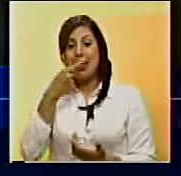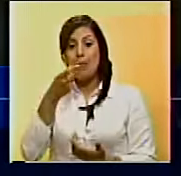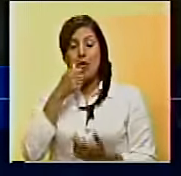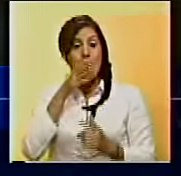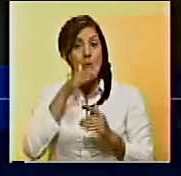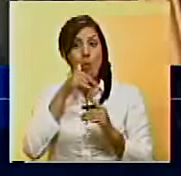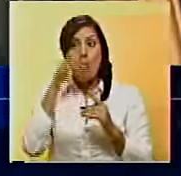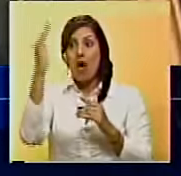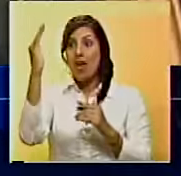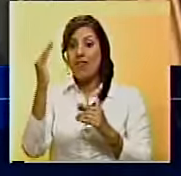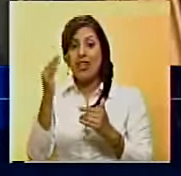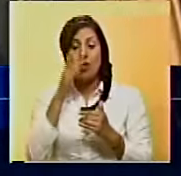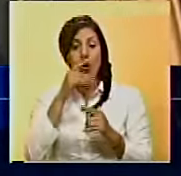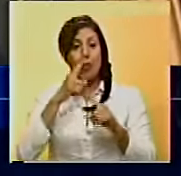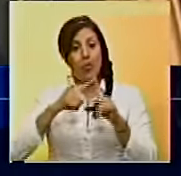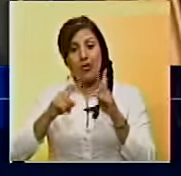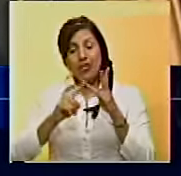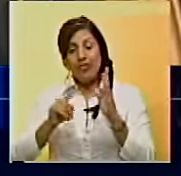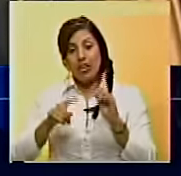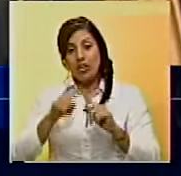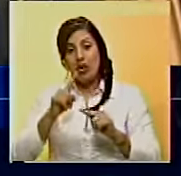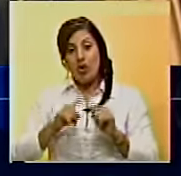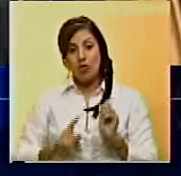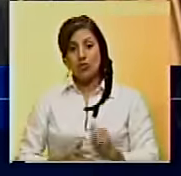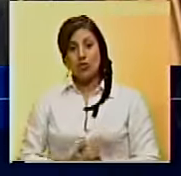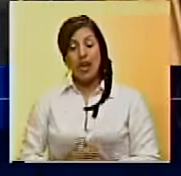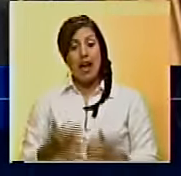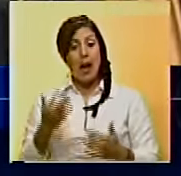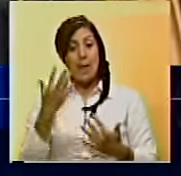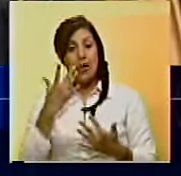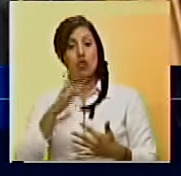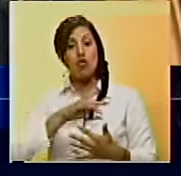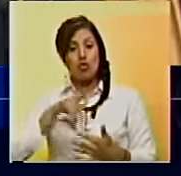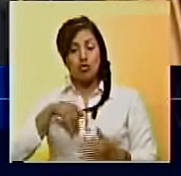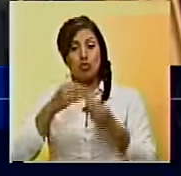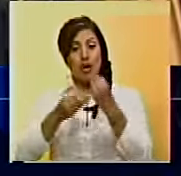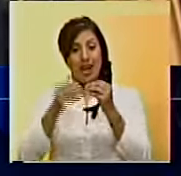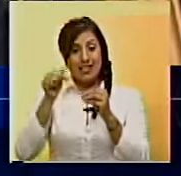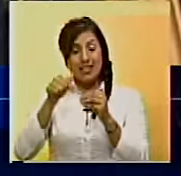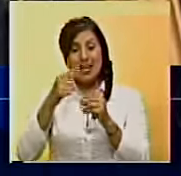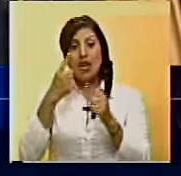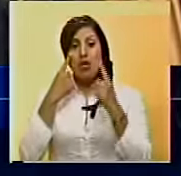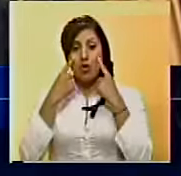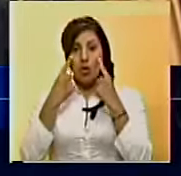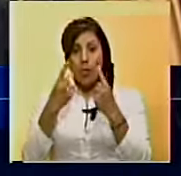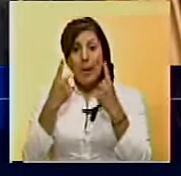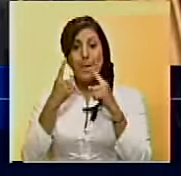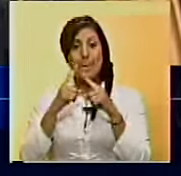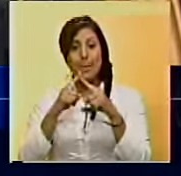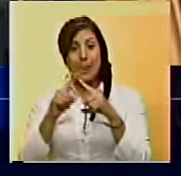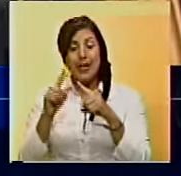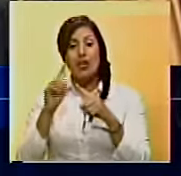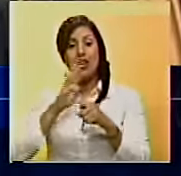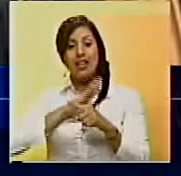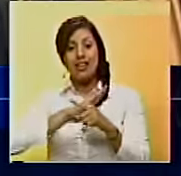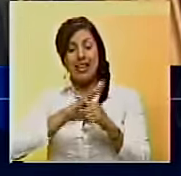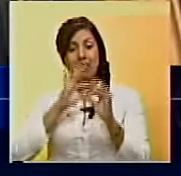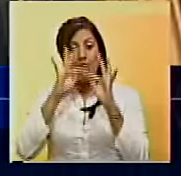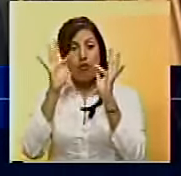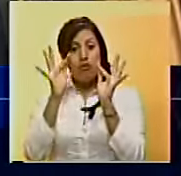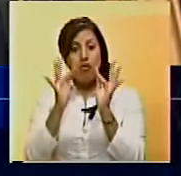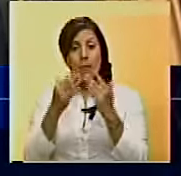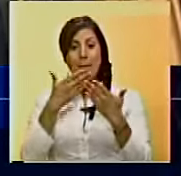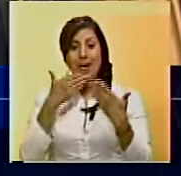están llegando por distintos motivos, aunque los estamos produciendo y uno los ve allí, y tengan una forma